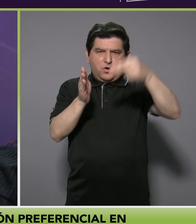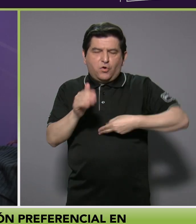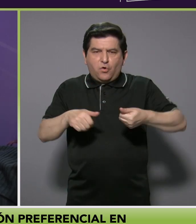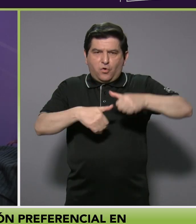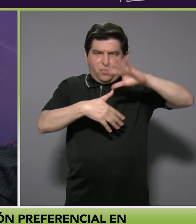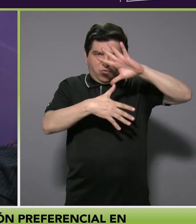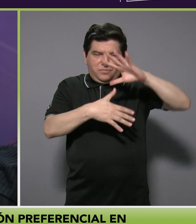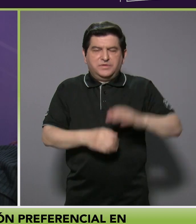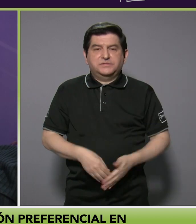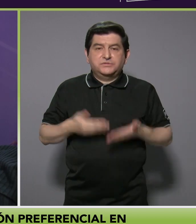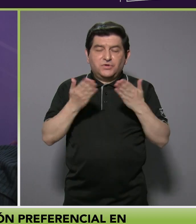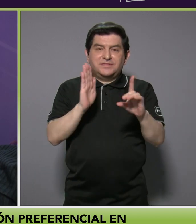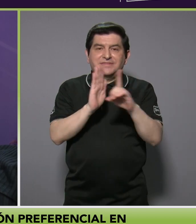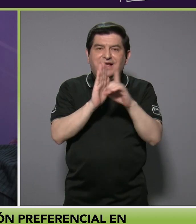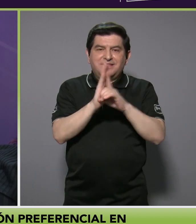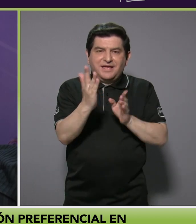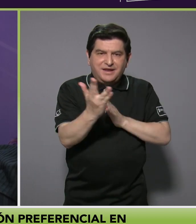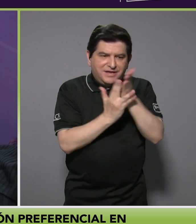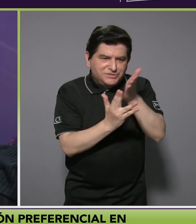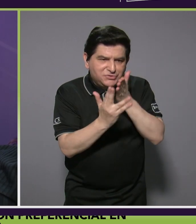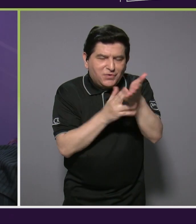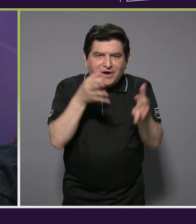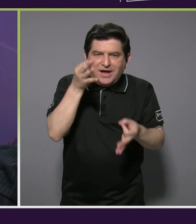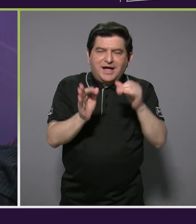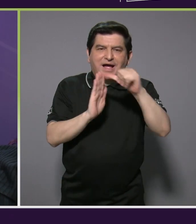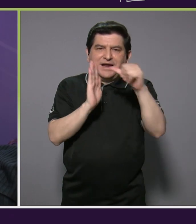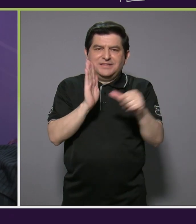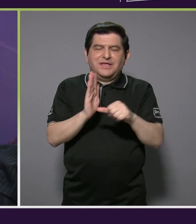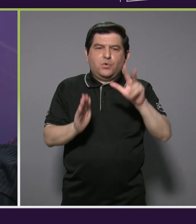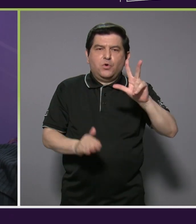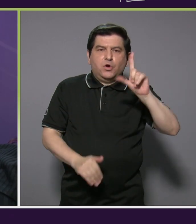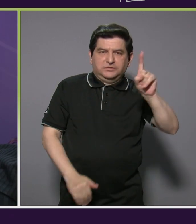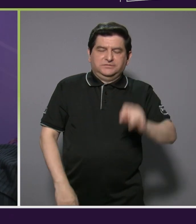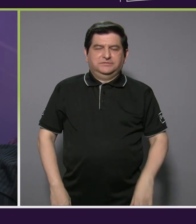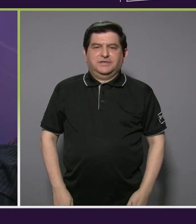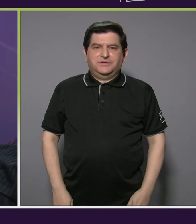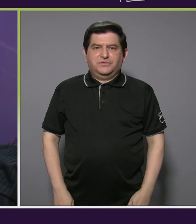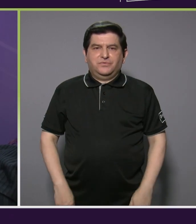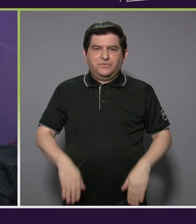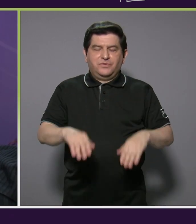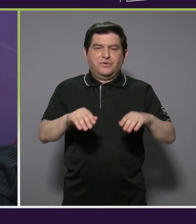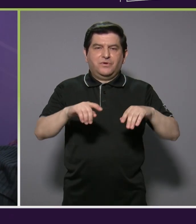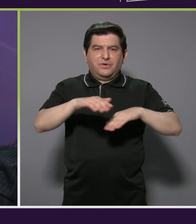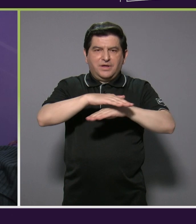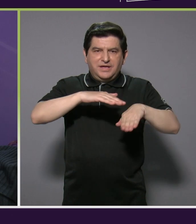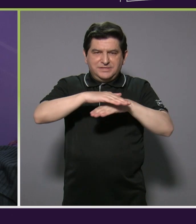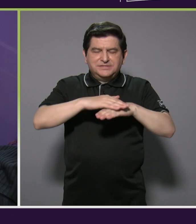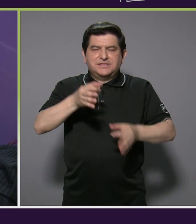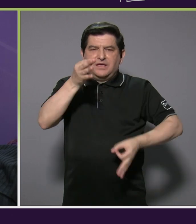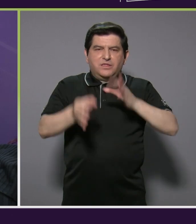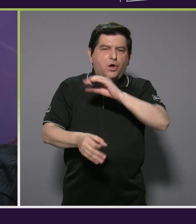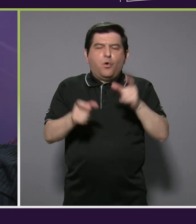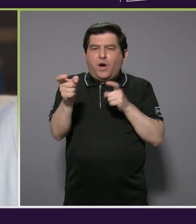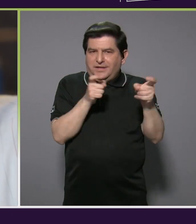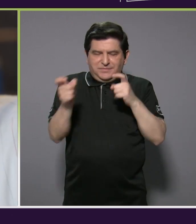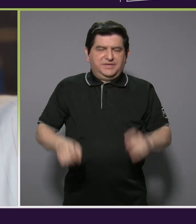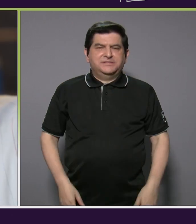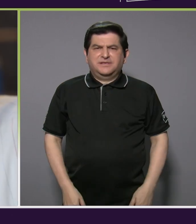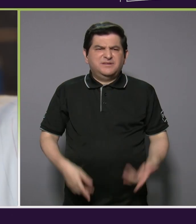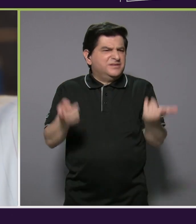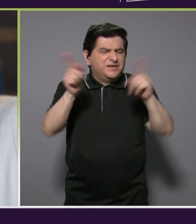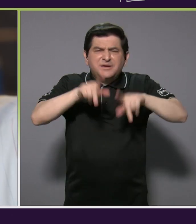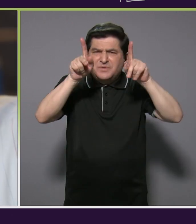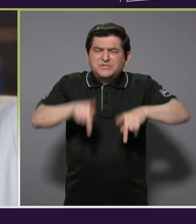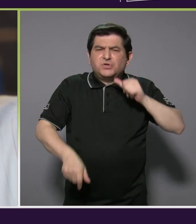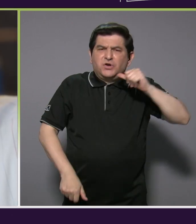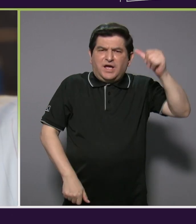Interamericana donde da un derecho de acceso a la justicia en el artículo 31, tanto en sede judicial como administrativa. ¿Qué pasa cuando la persona